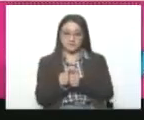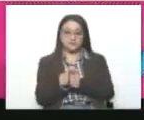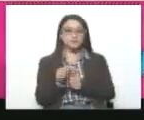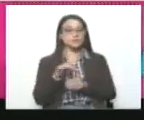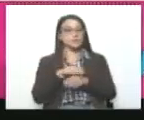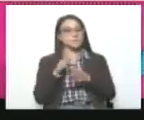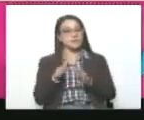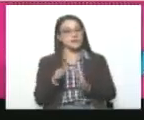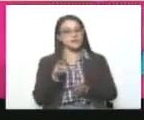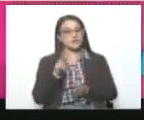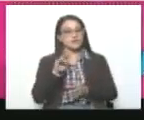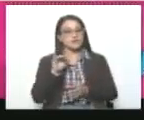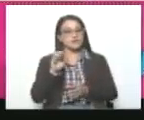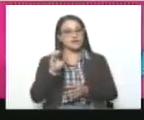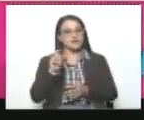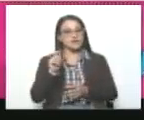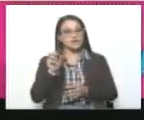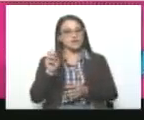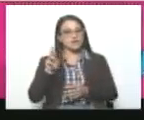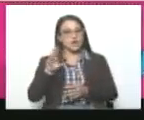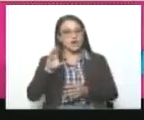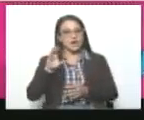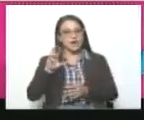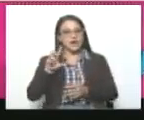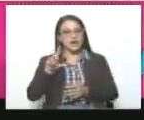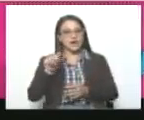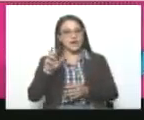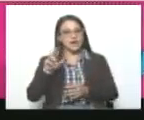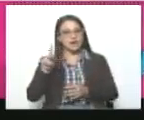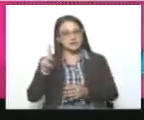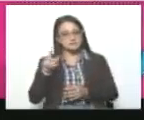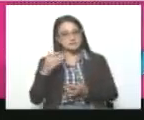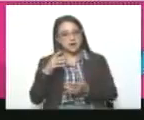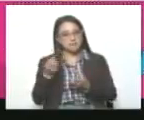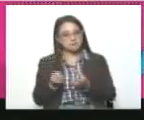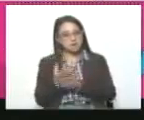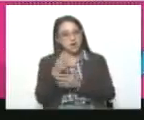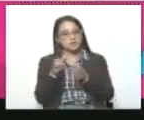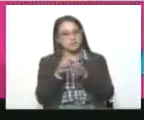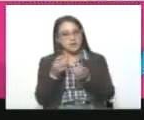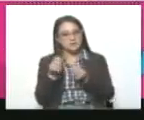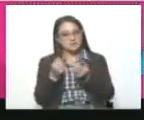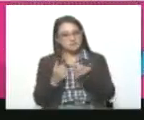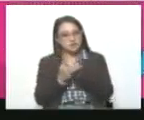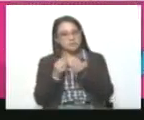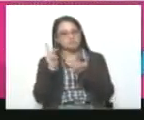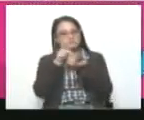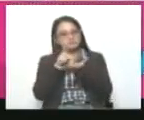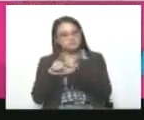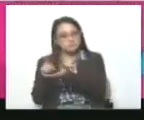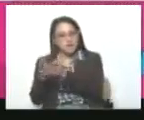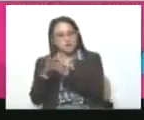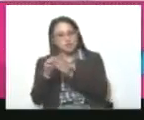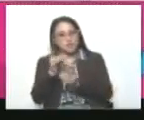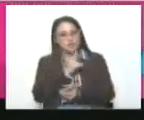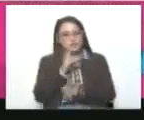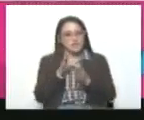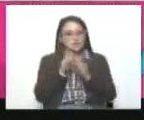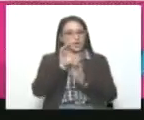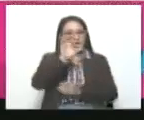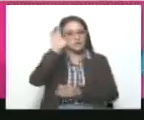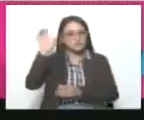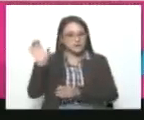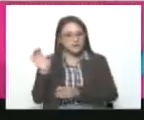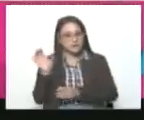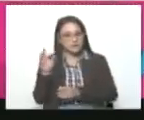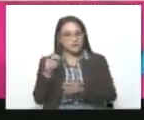ministro Víctor Clark, él nos dijo, bueno, ¿por qué no creamos una ley para atender a este sector? Y bueno, nos fuimos por todas las universidades, por todos los estados, por todos los sectores